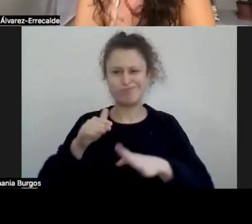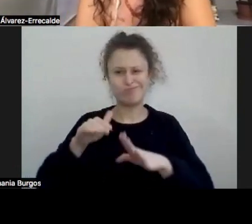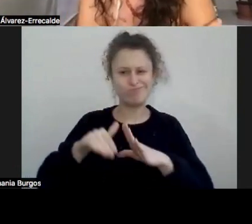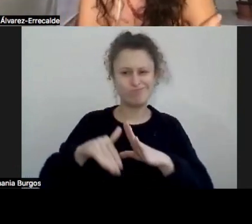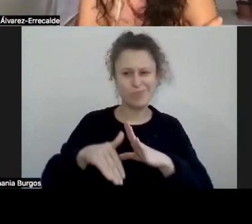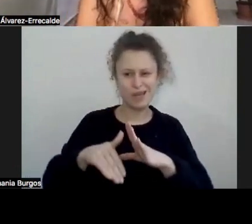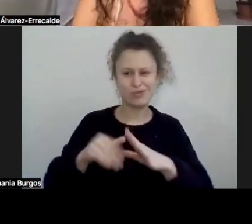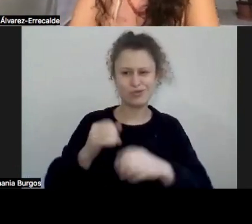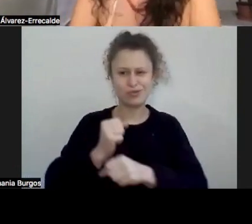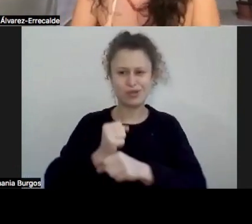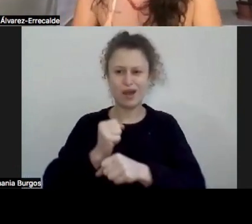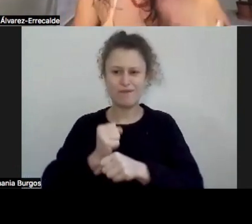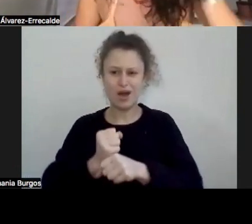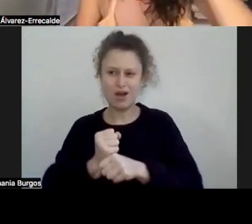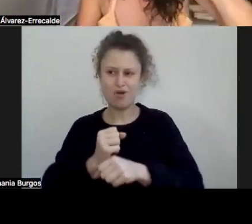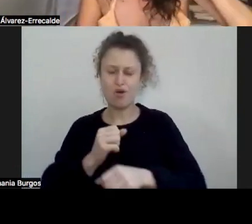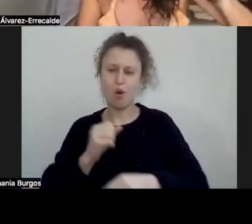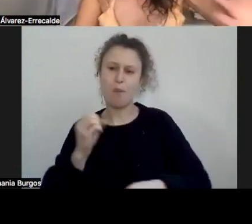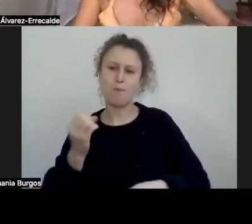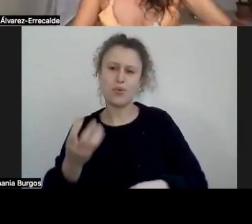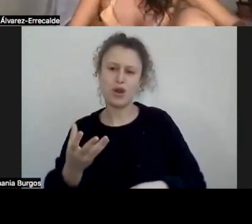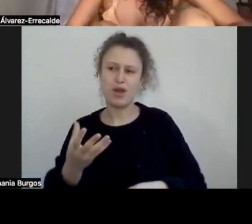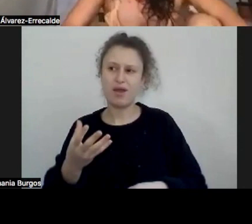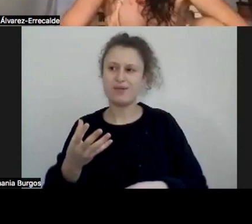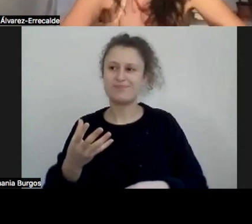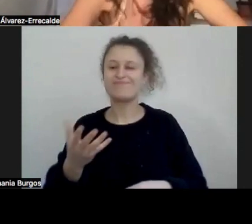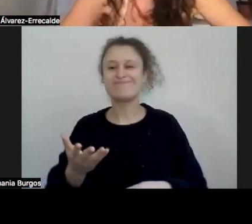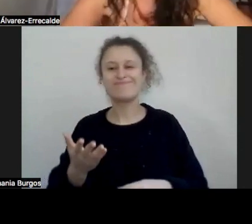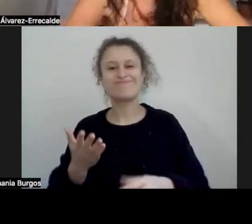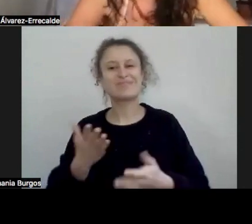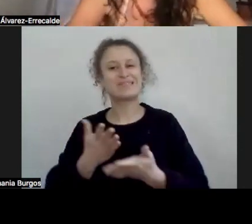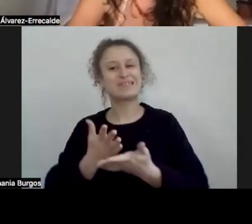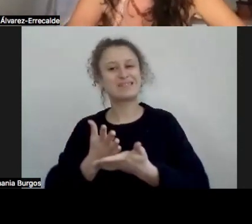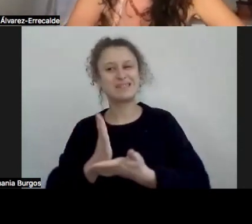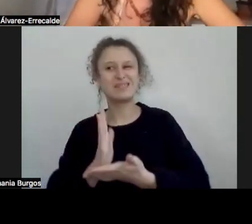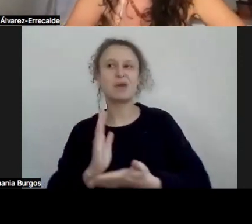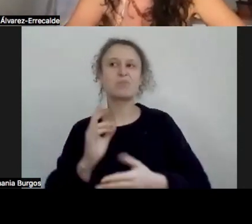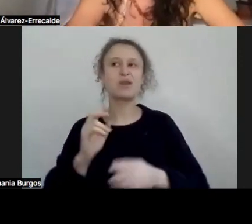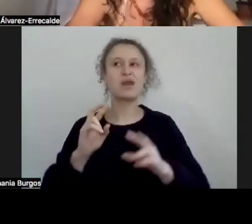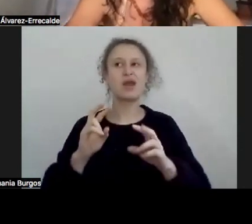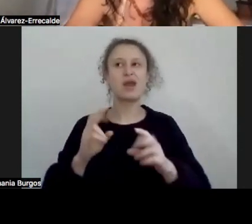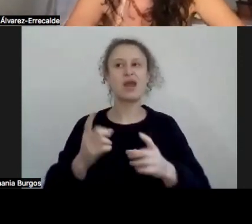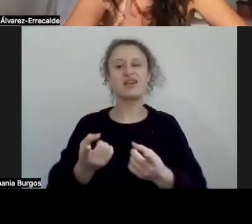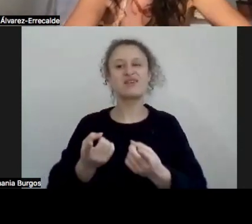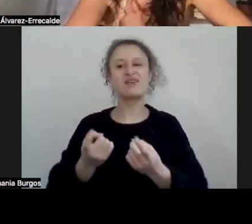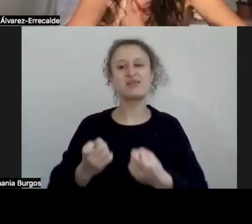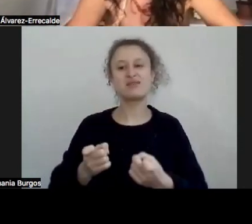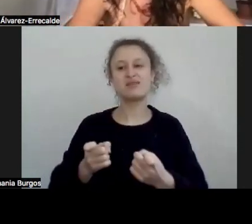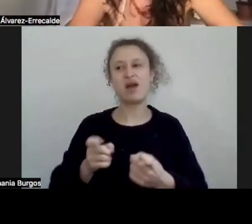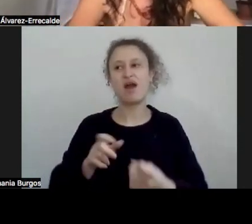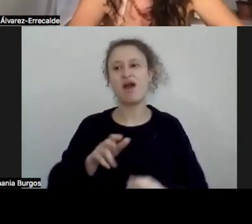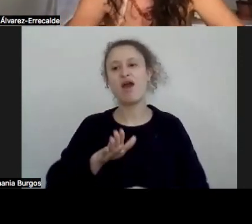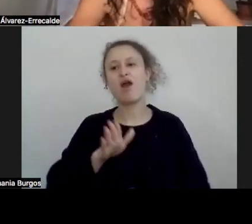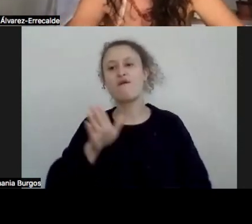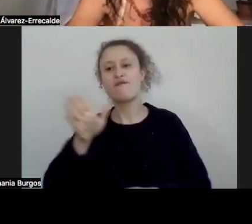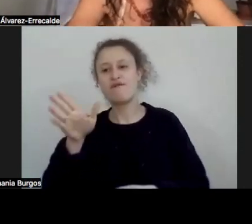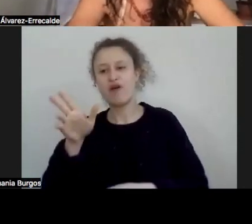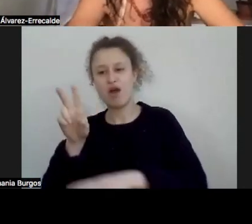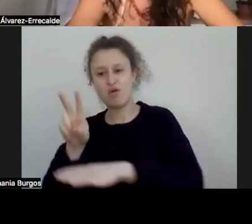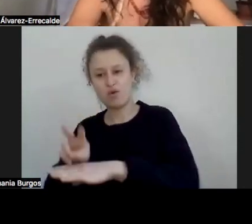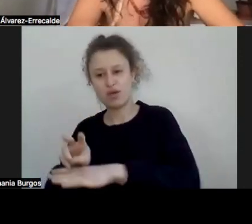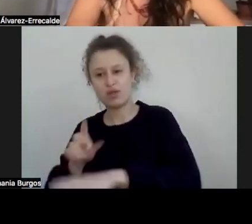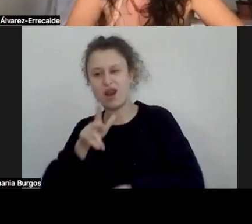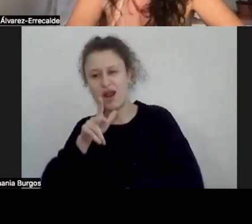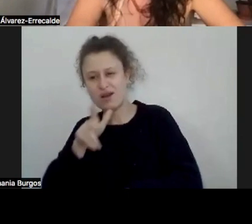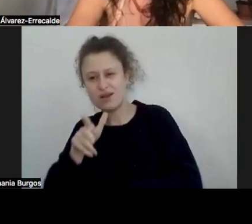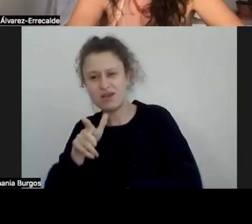Porque otro de los estudios menciona que son 647 millones de mujeres, que representan casi el